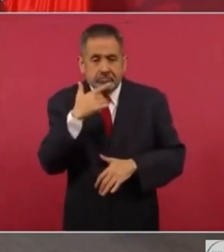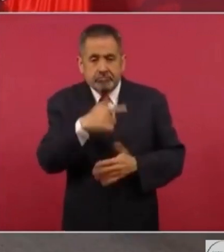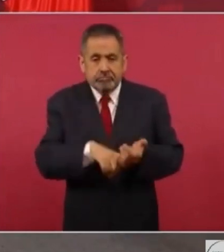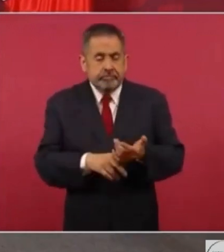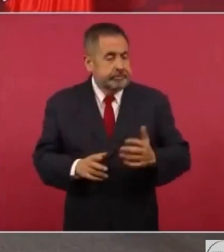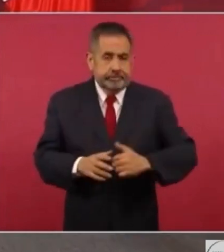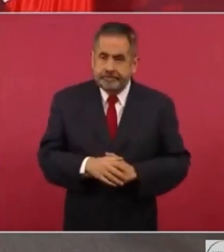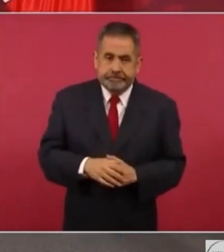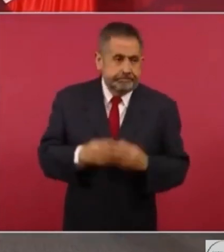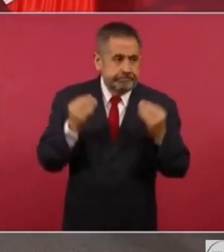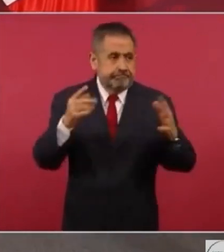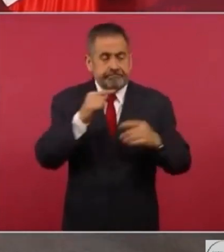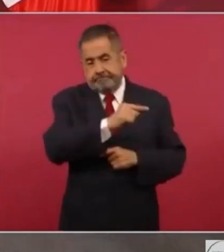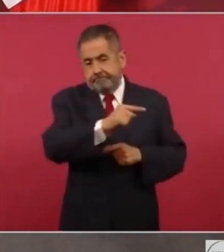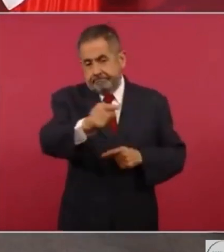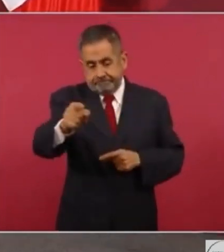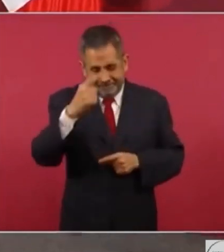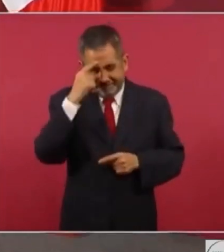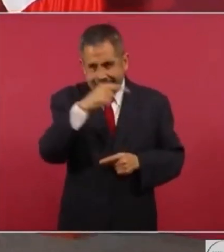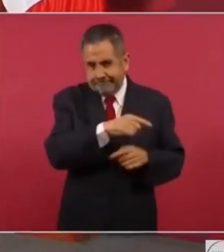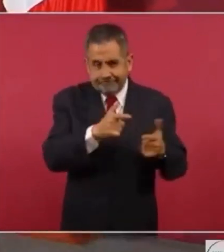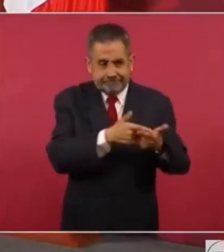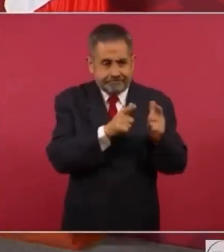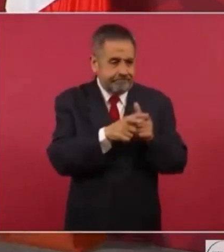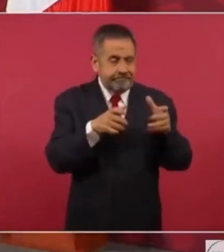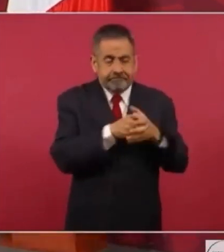Muchos de estos